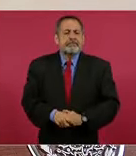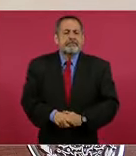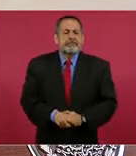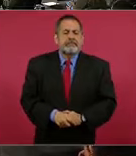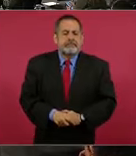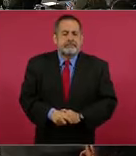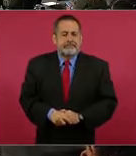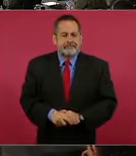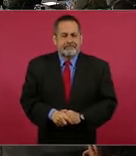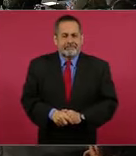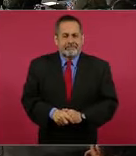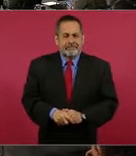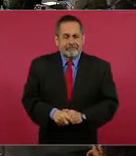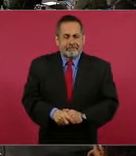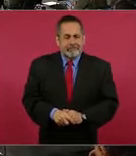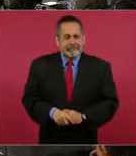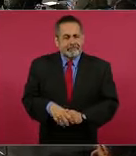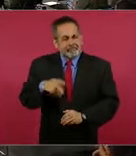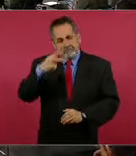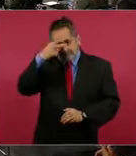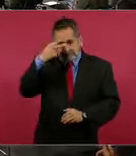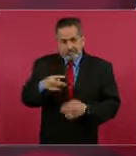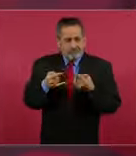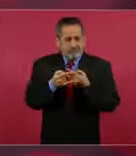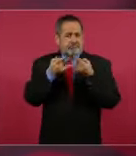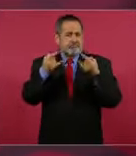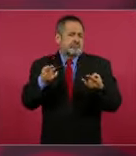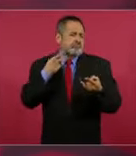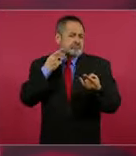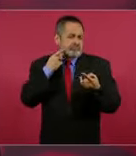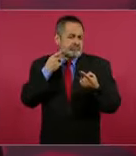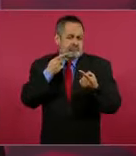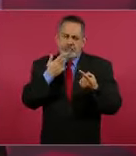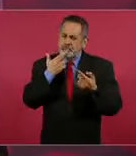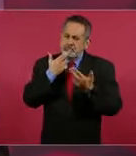Qué fecunda es la historia política de México.